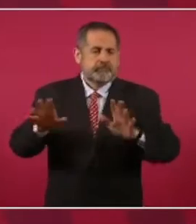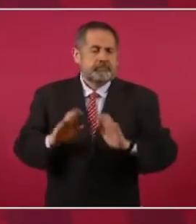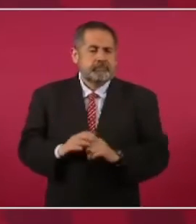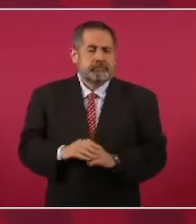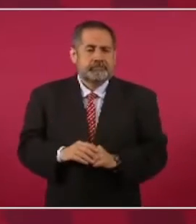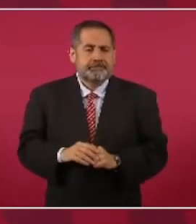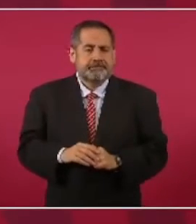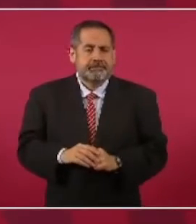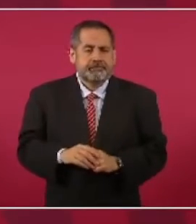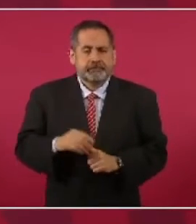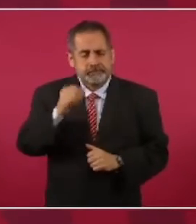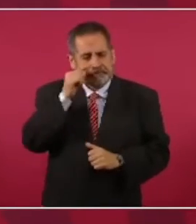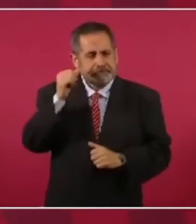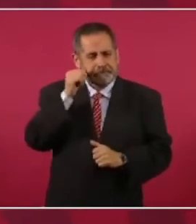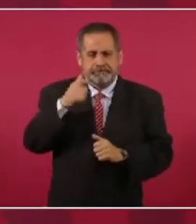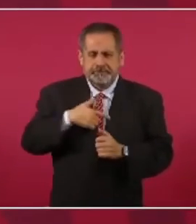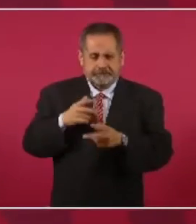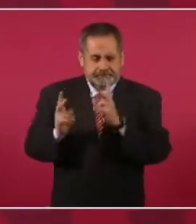Ayer que hablaba yo con